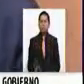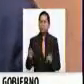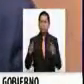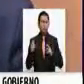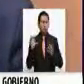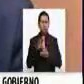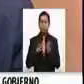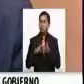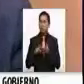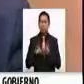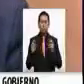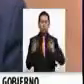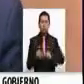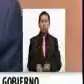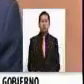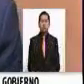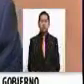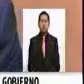lula